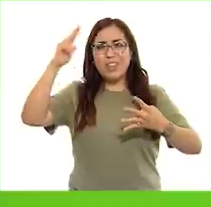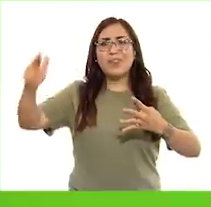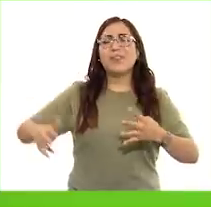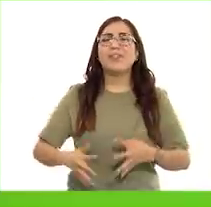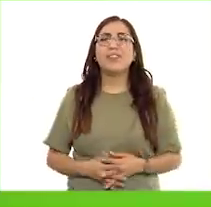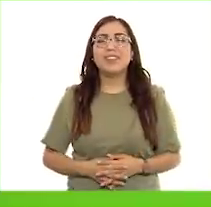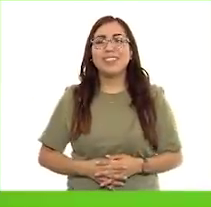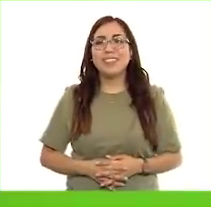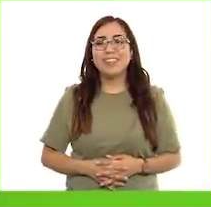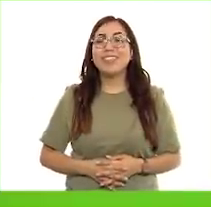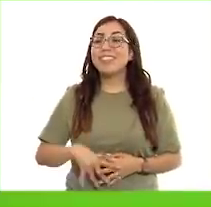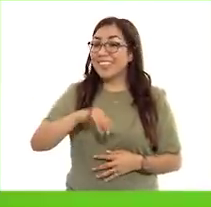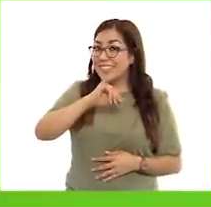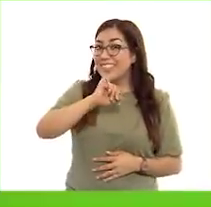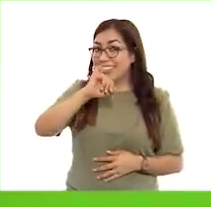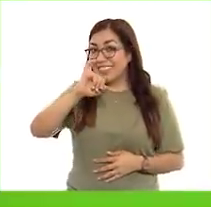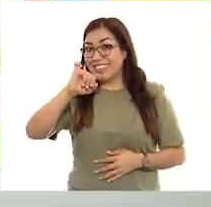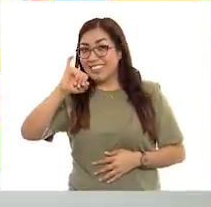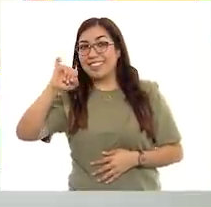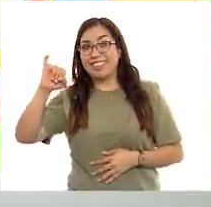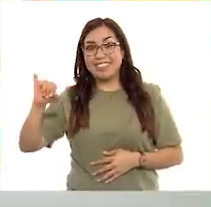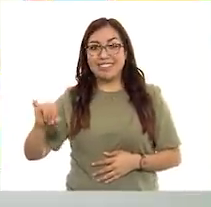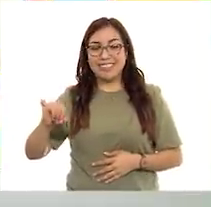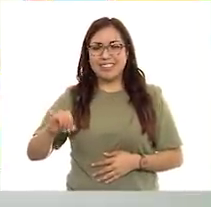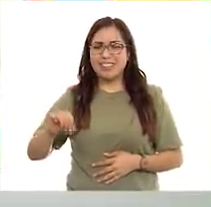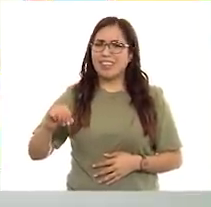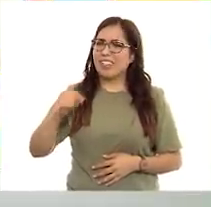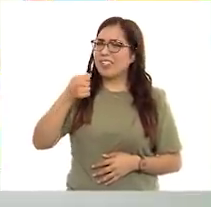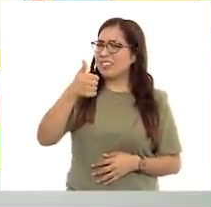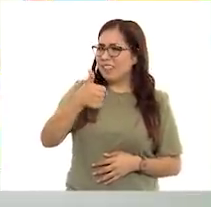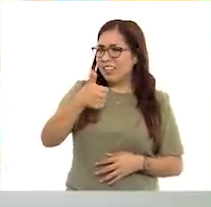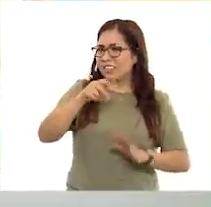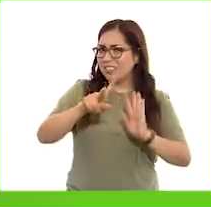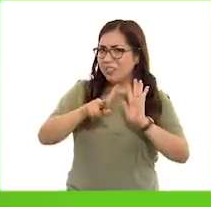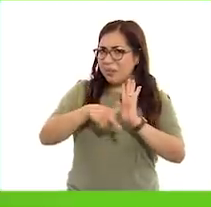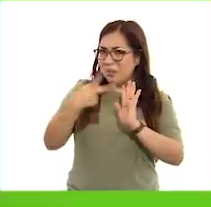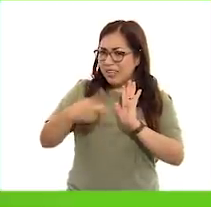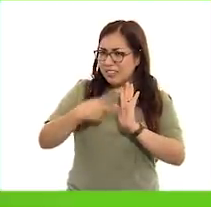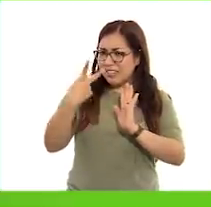sí! ¡Sí, sí, sí! ¿Y seis veces sí?